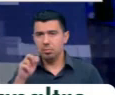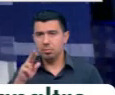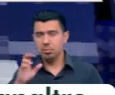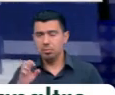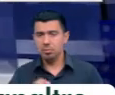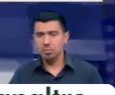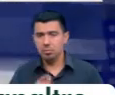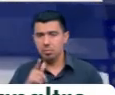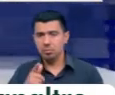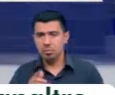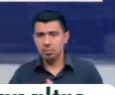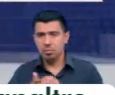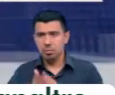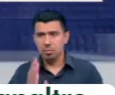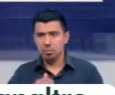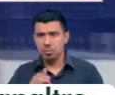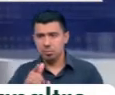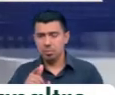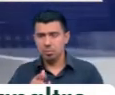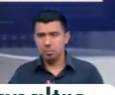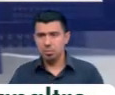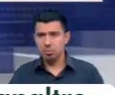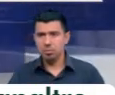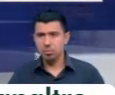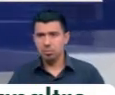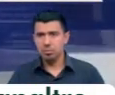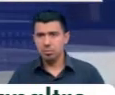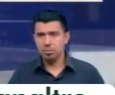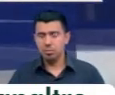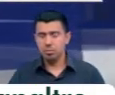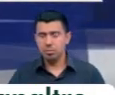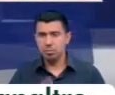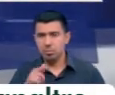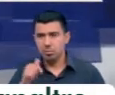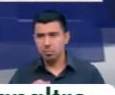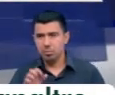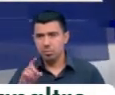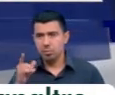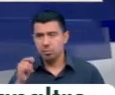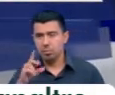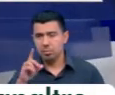vía la soberanía con la cámara de eduar Suárez les informó para Oriente noticias dolis y omara niño